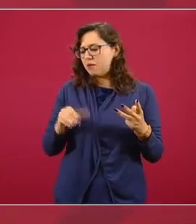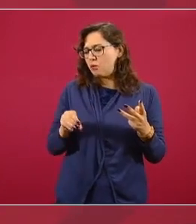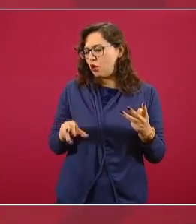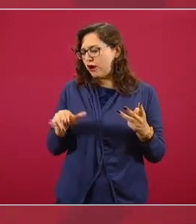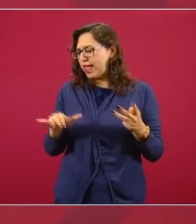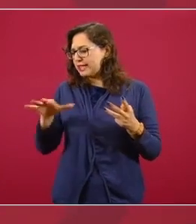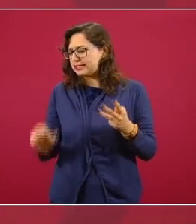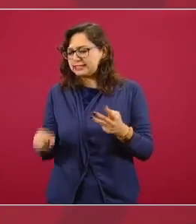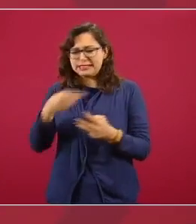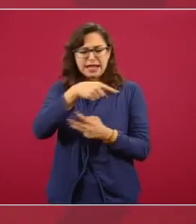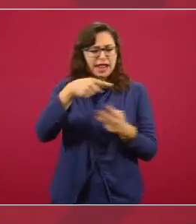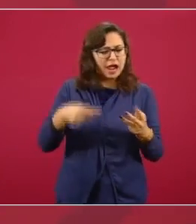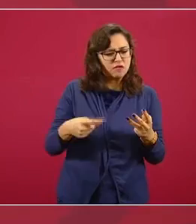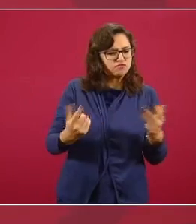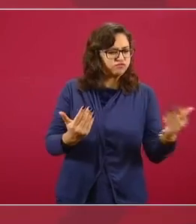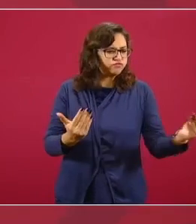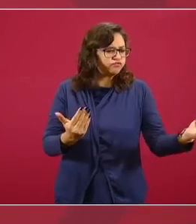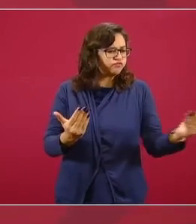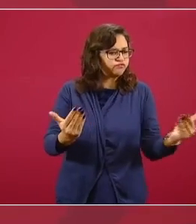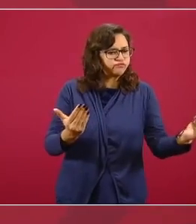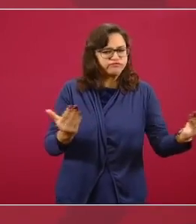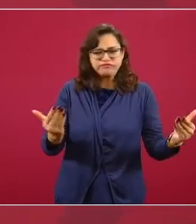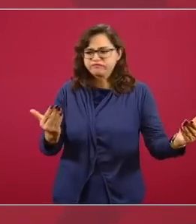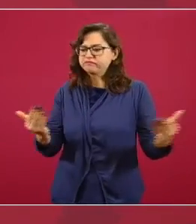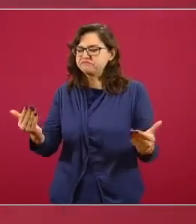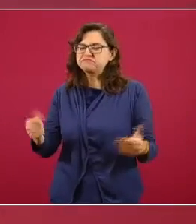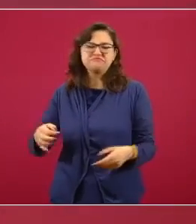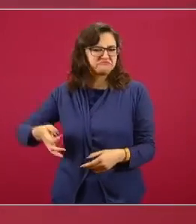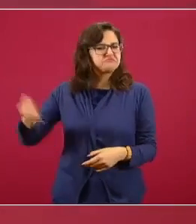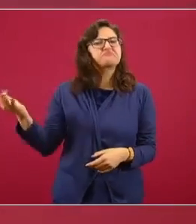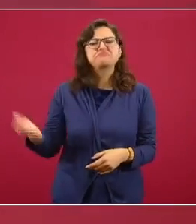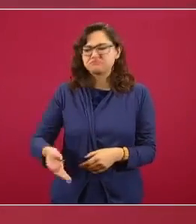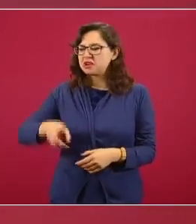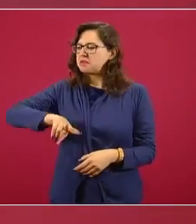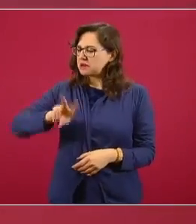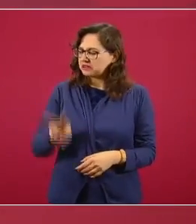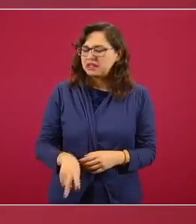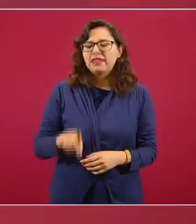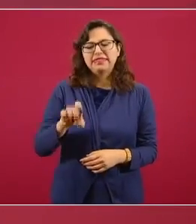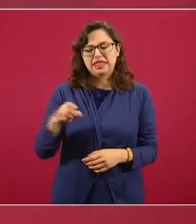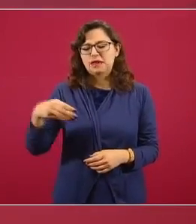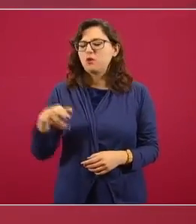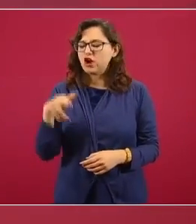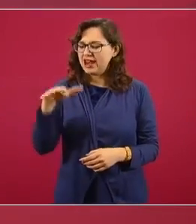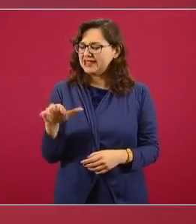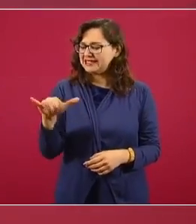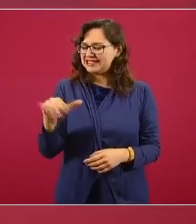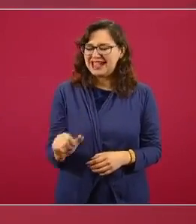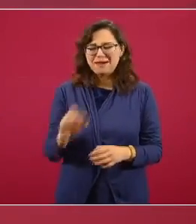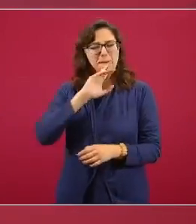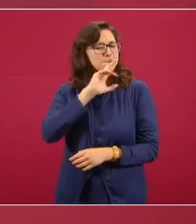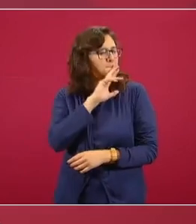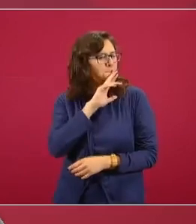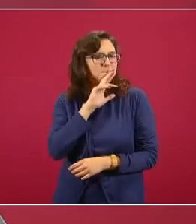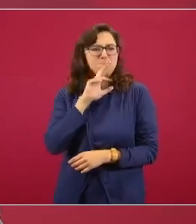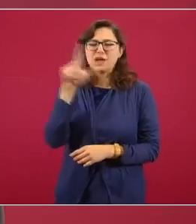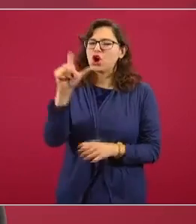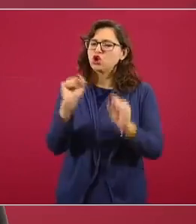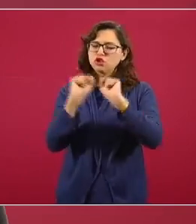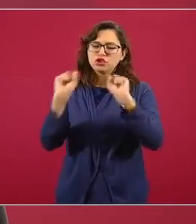conclusión que es el mejor sistema político. Algunos